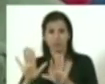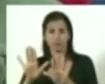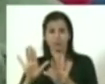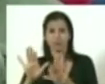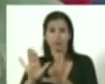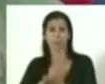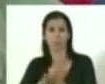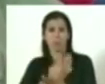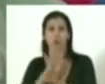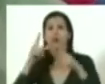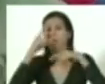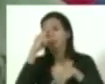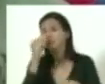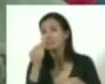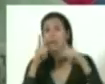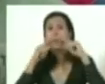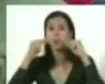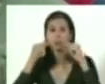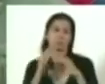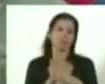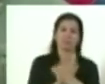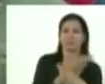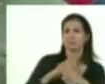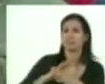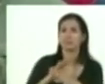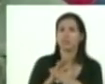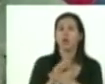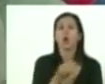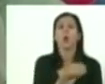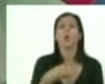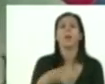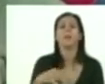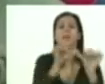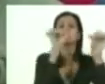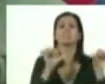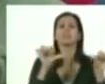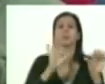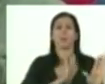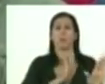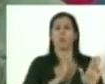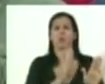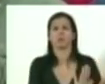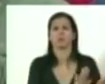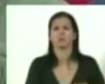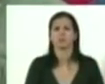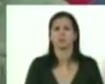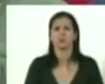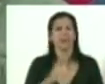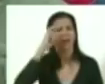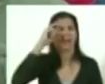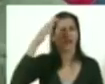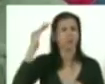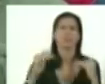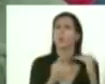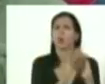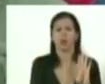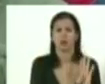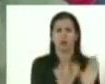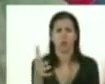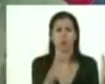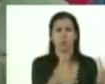y el modelo de Obama, de Ramos Ayub y de